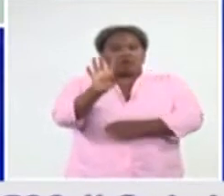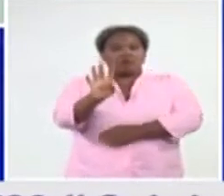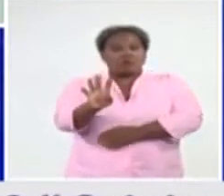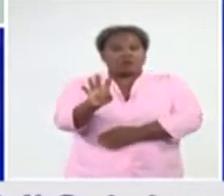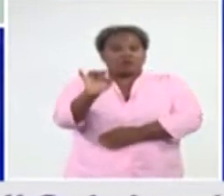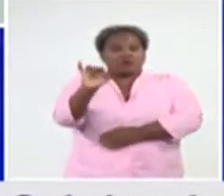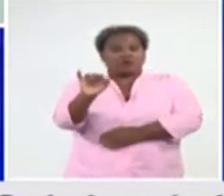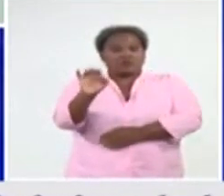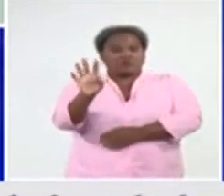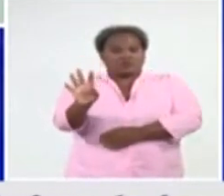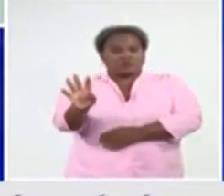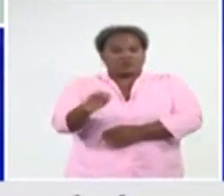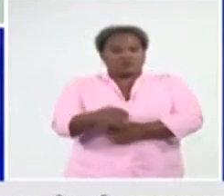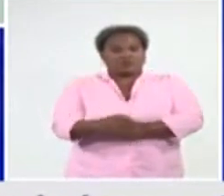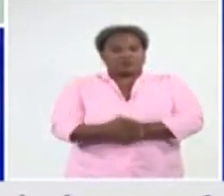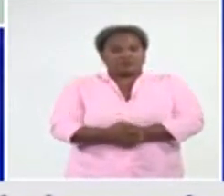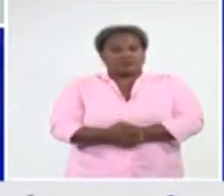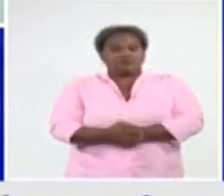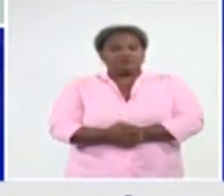6.464,